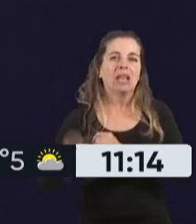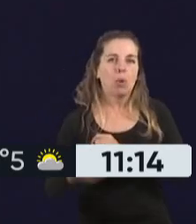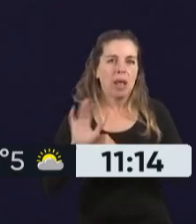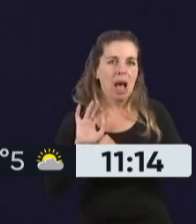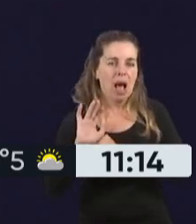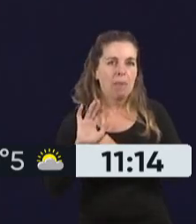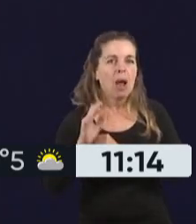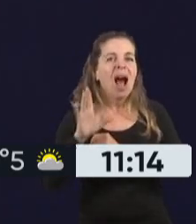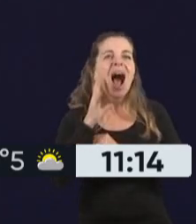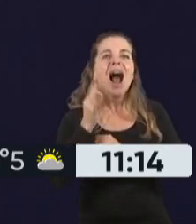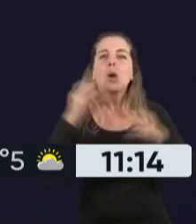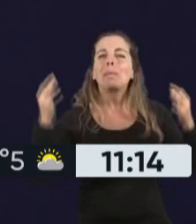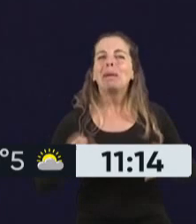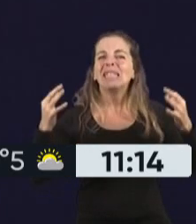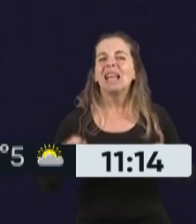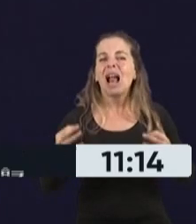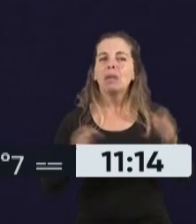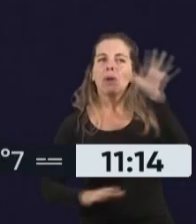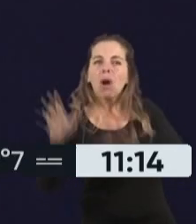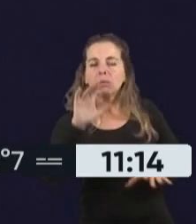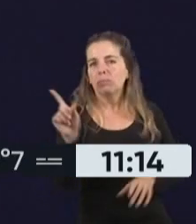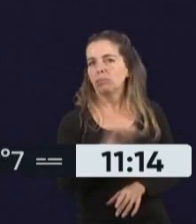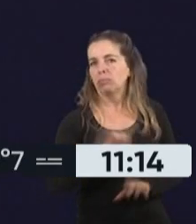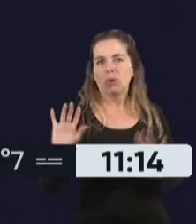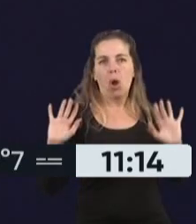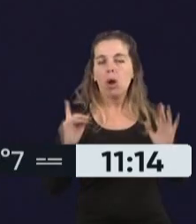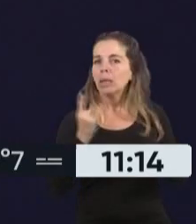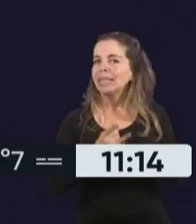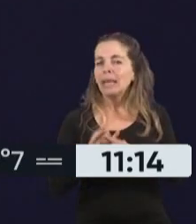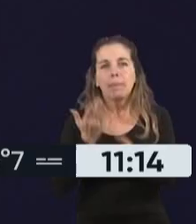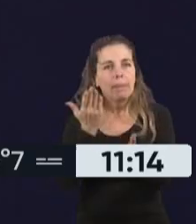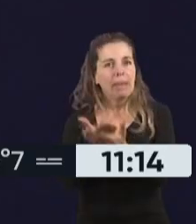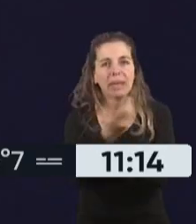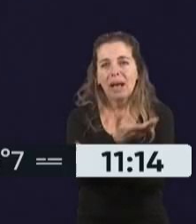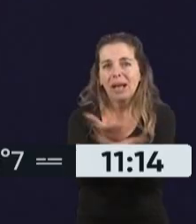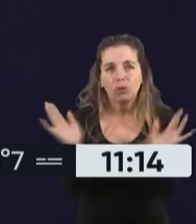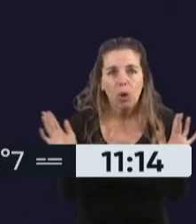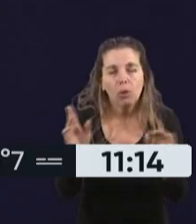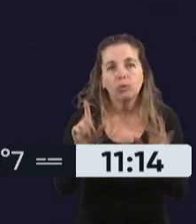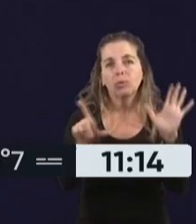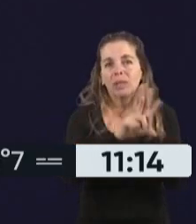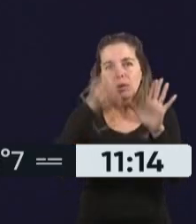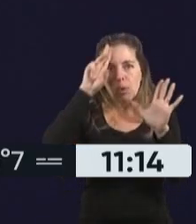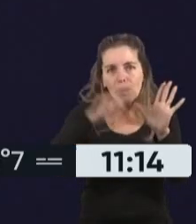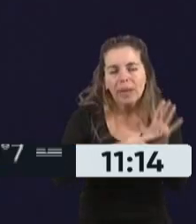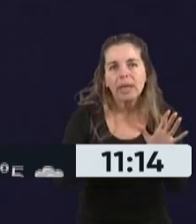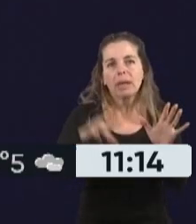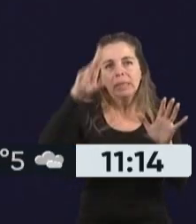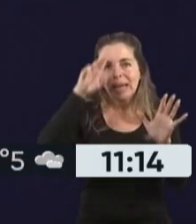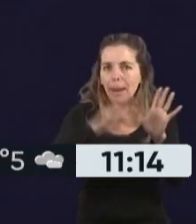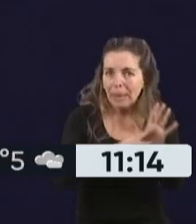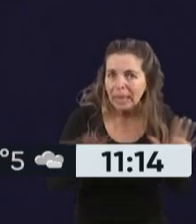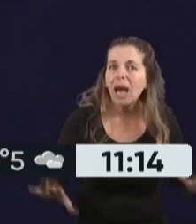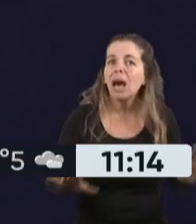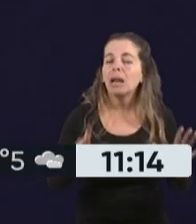haber nada en particular. Siempre apelando, por supuesto, a cumplir la ley, a respetarla y a que todo sea en